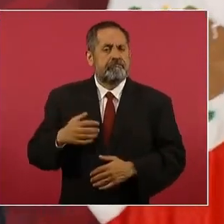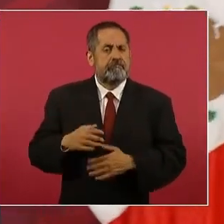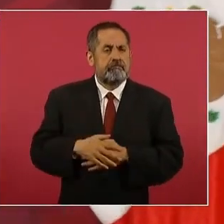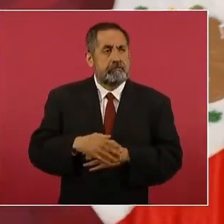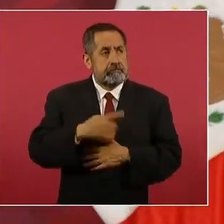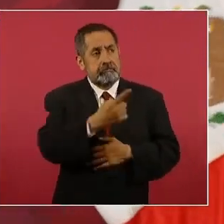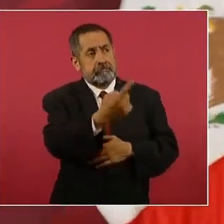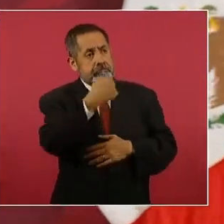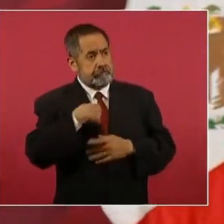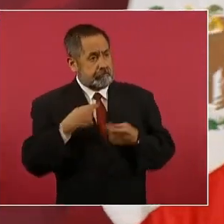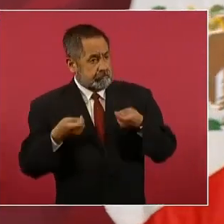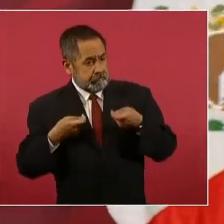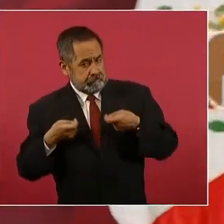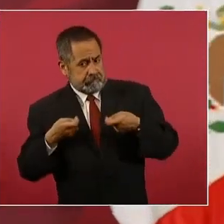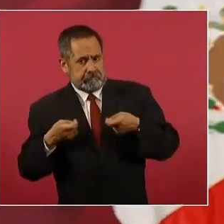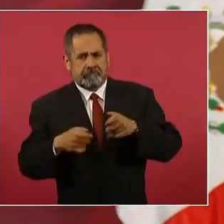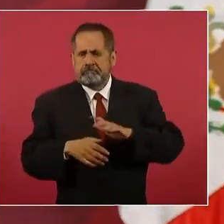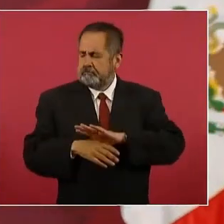manipulado.